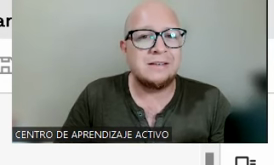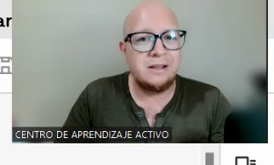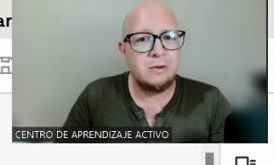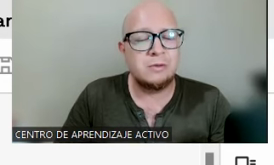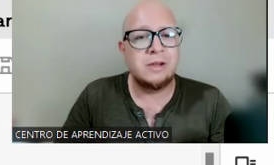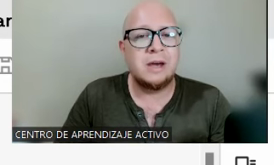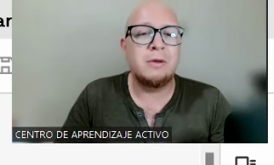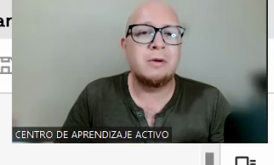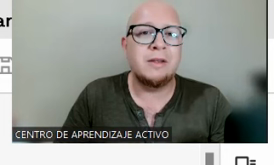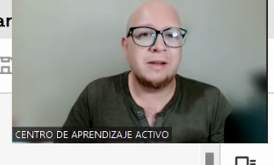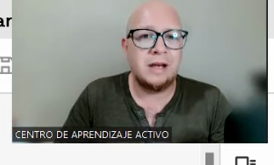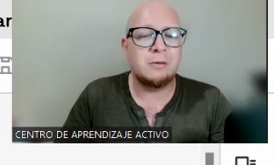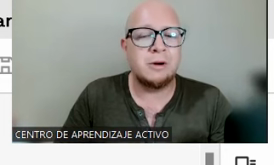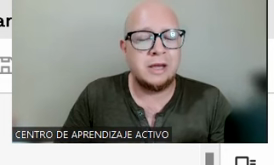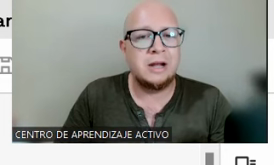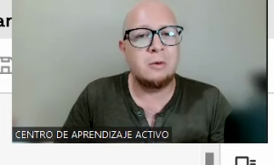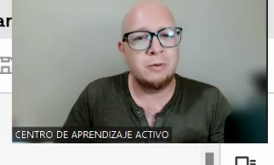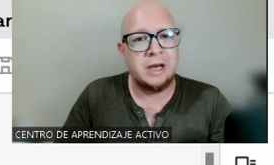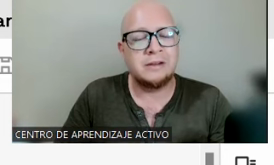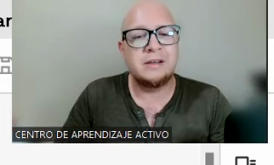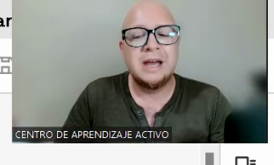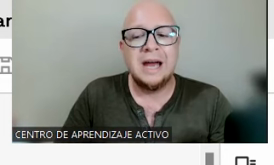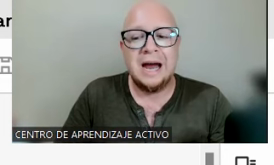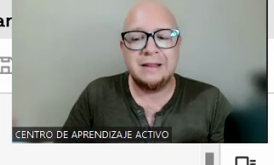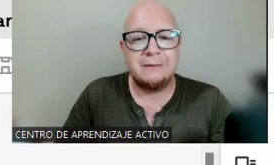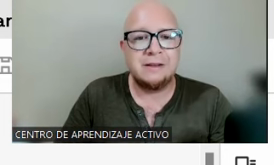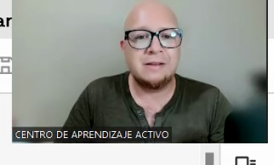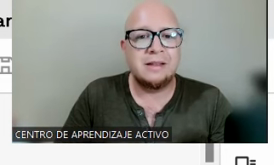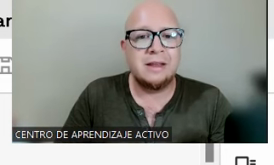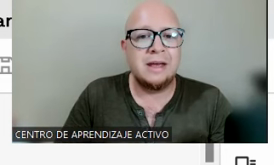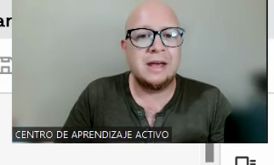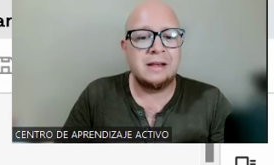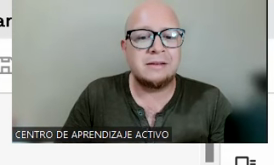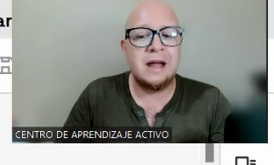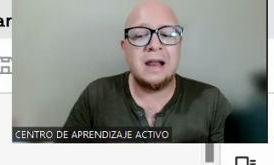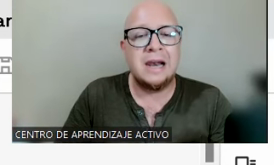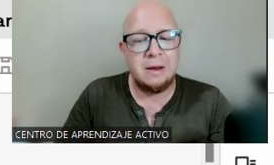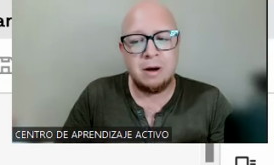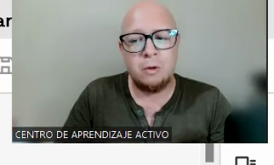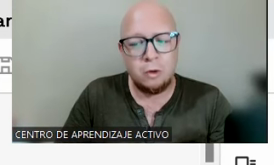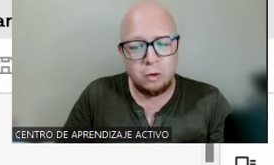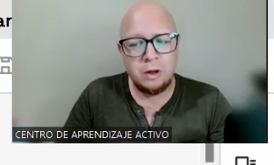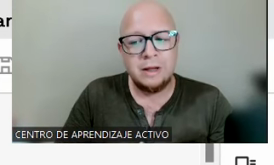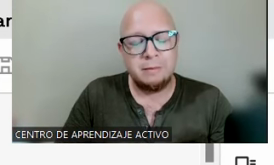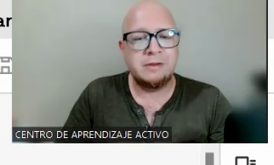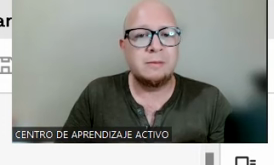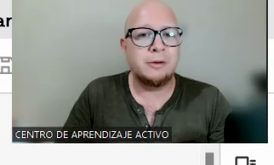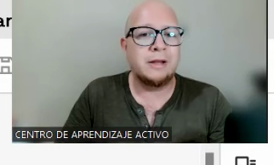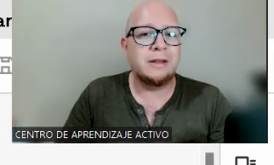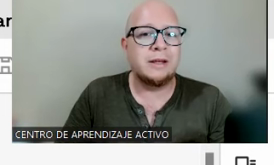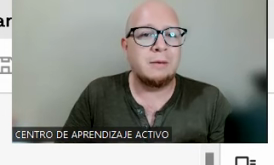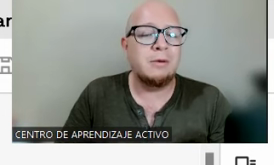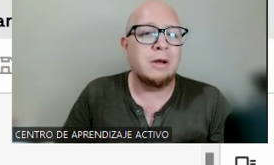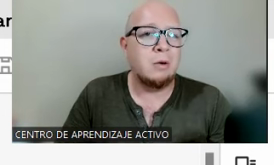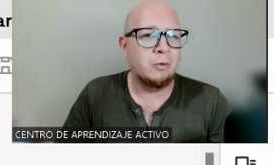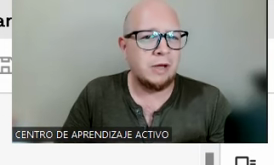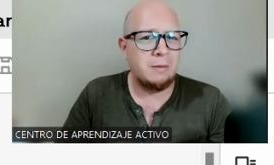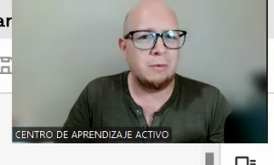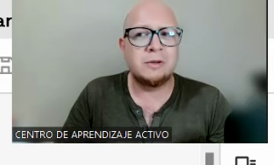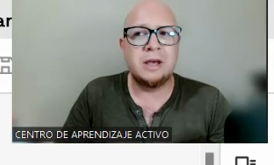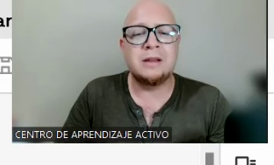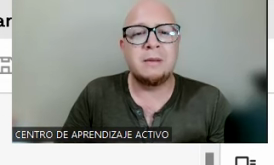niñas y niños que, bueno, en este caso requieren comunicarse a través de esta lengua. Ojo, también es importante que, bueno,